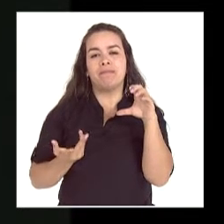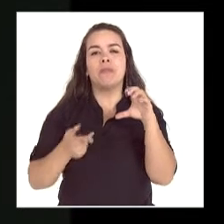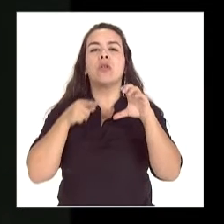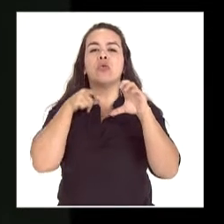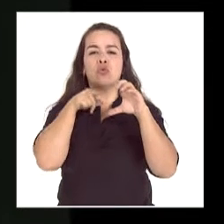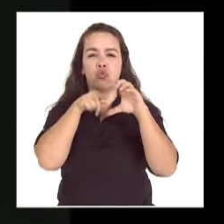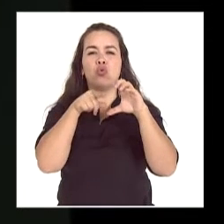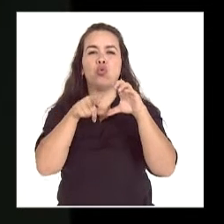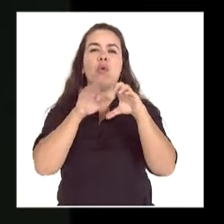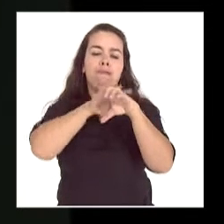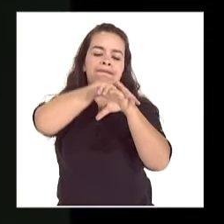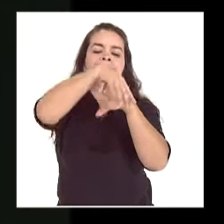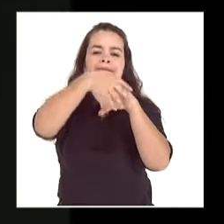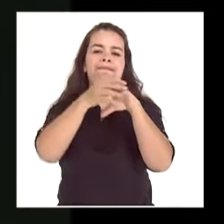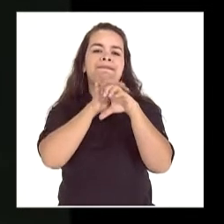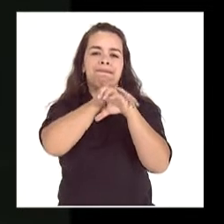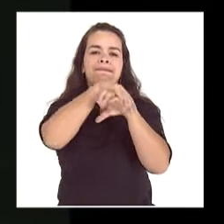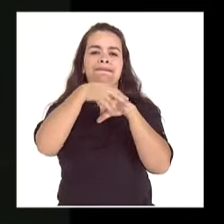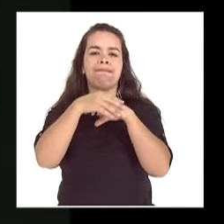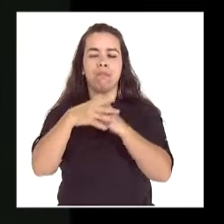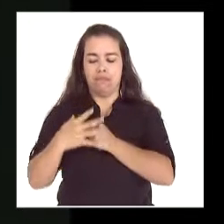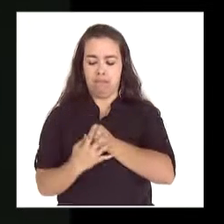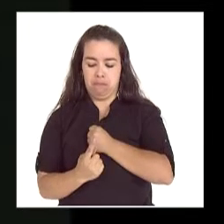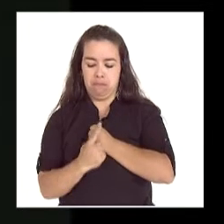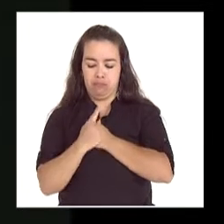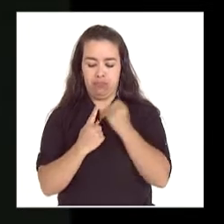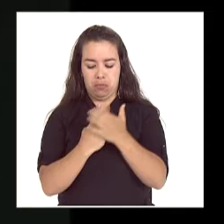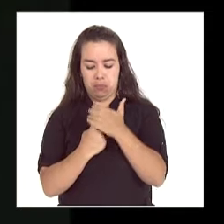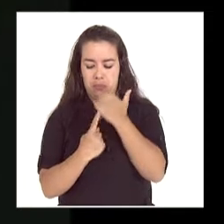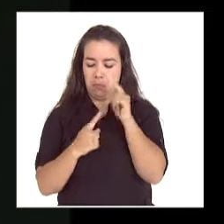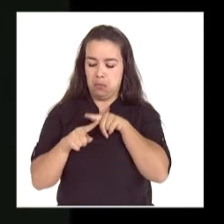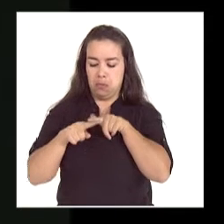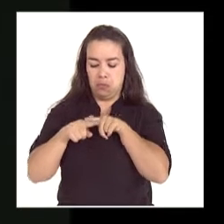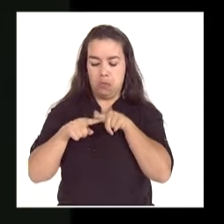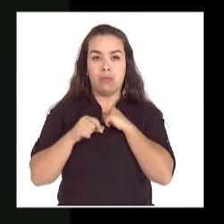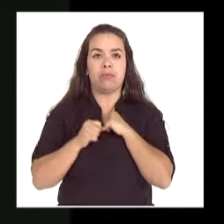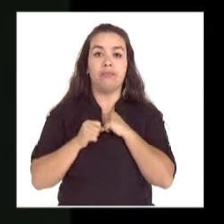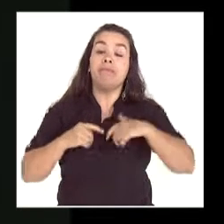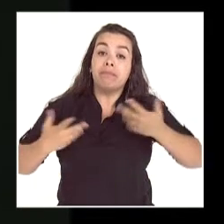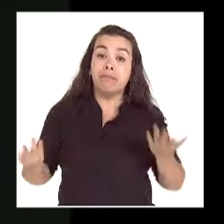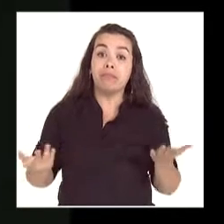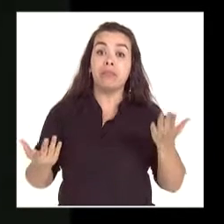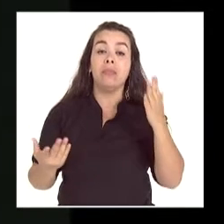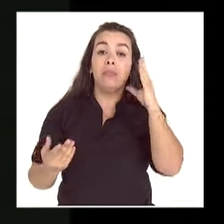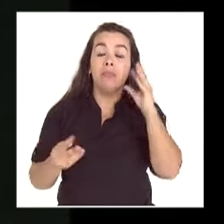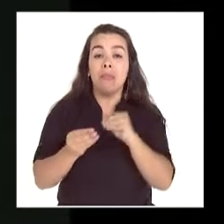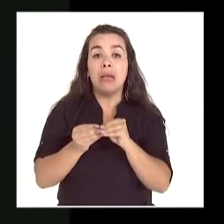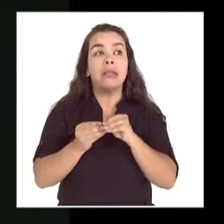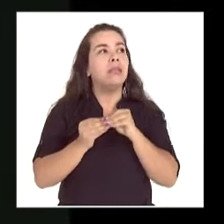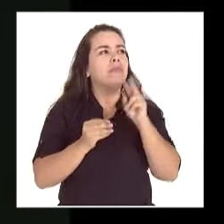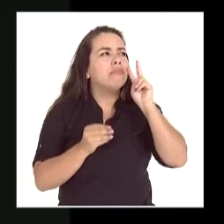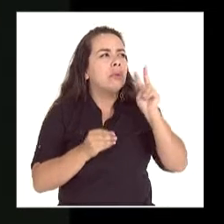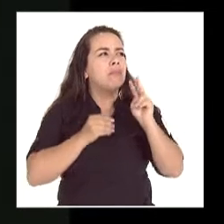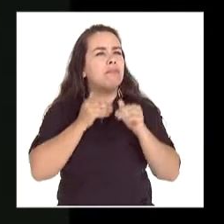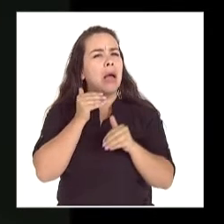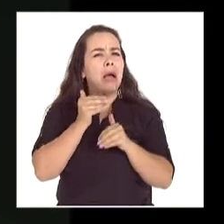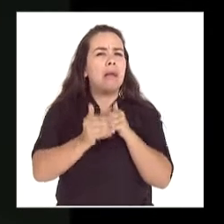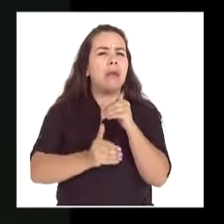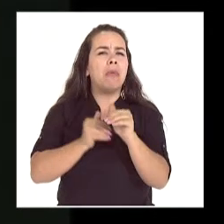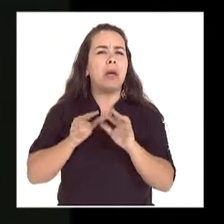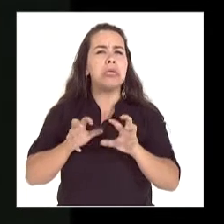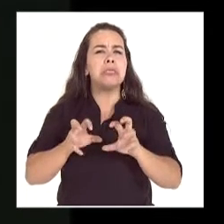justamente la parte superficial de la arteria coronaria. Y lo que estamos viendo ahí es el proceso degenerativo que sufre una